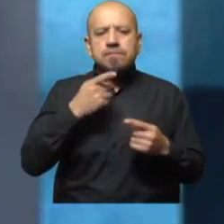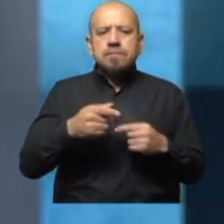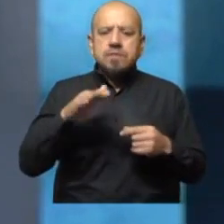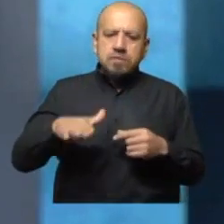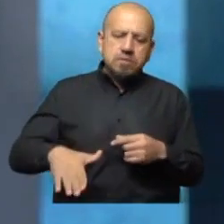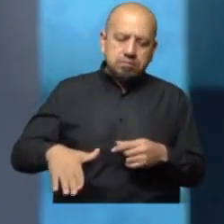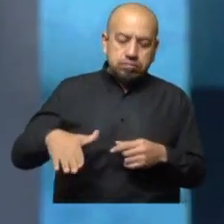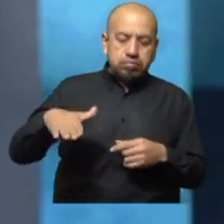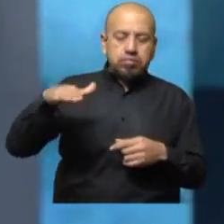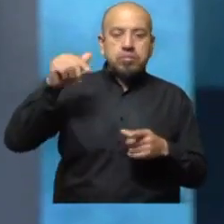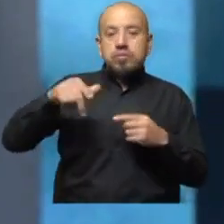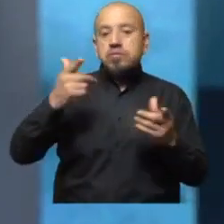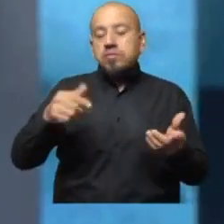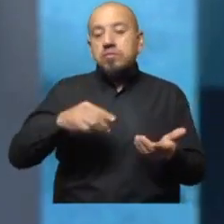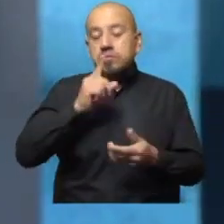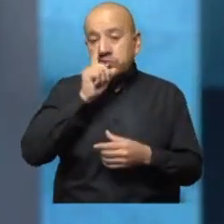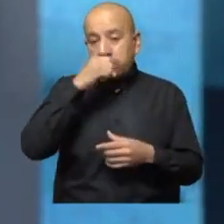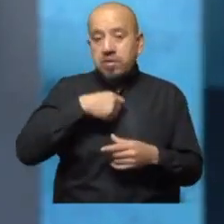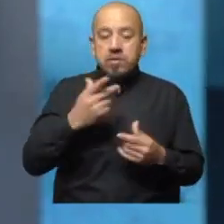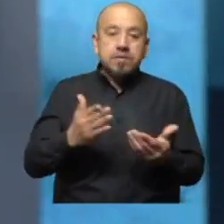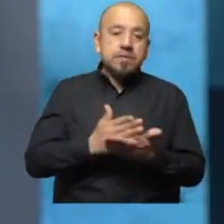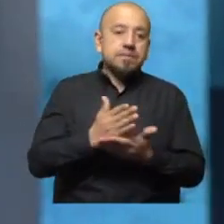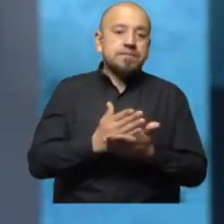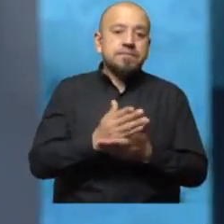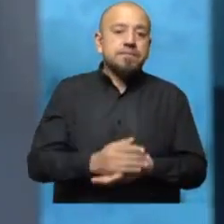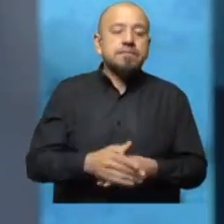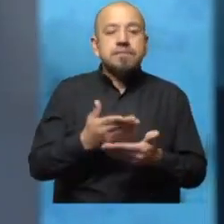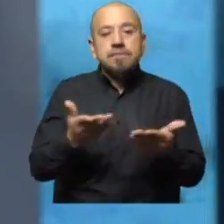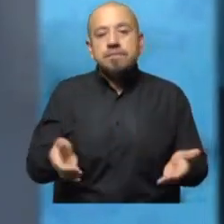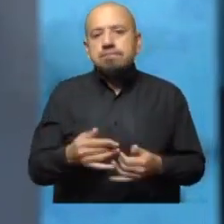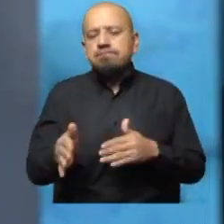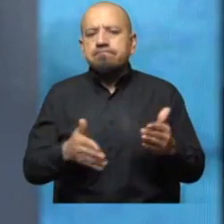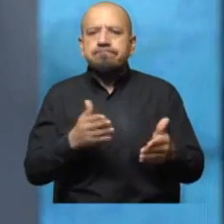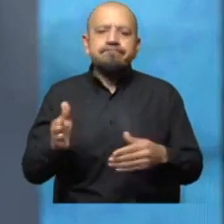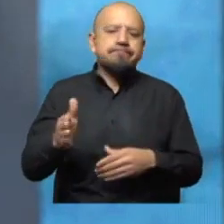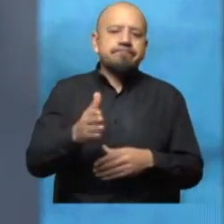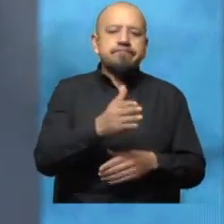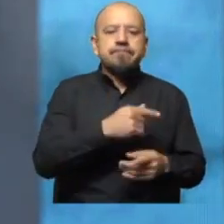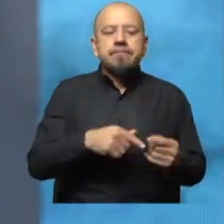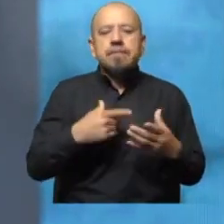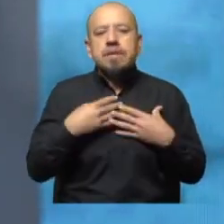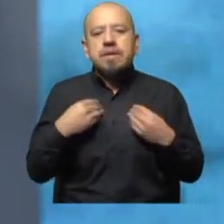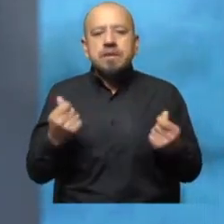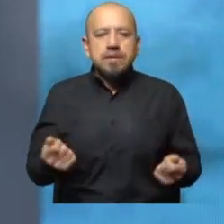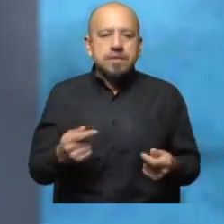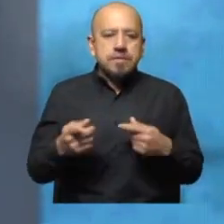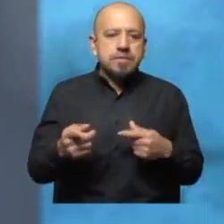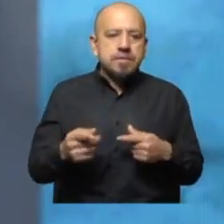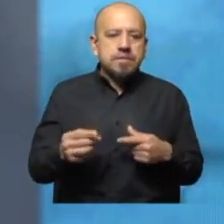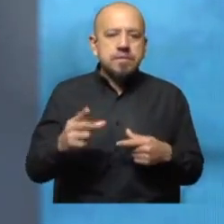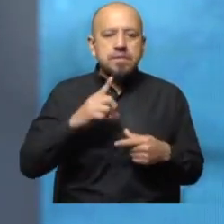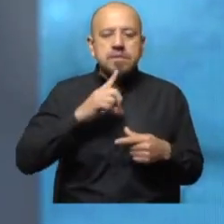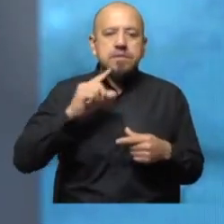en la ciudad generalmente tiene como cierto cariño a la dinámica de los ritmos de la ciudad sentí que sí en la naturaleza